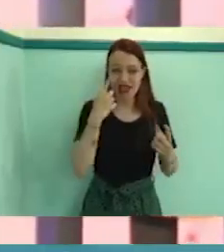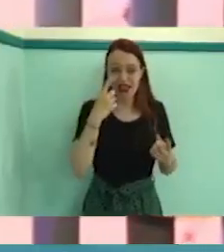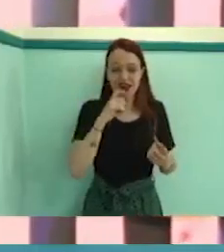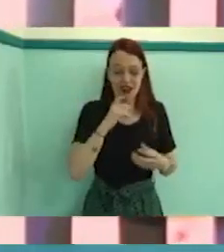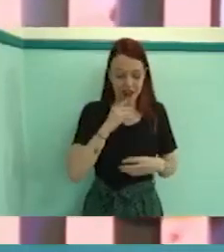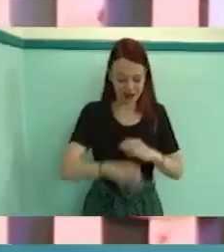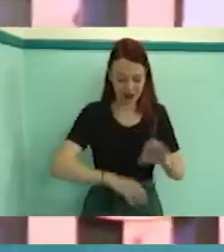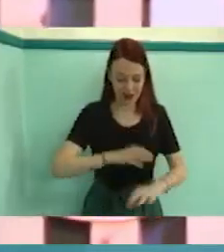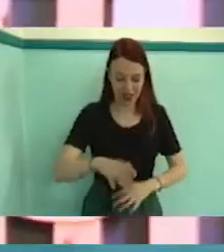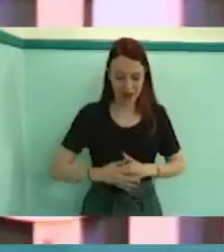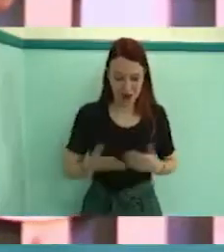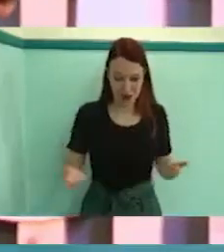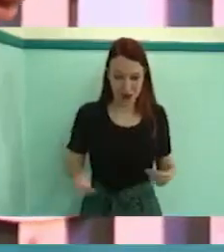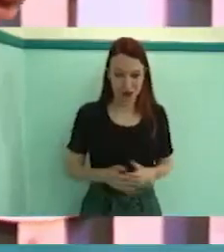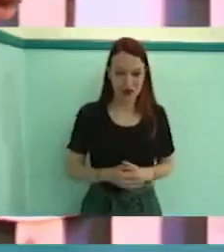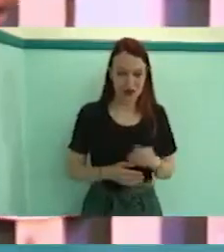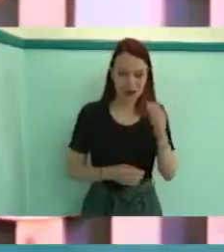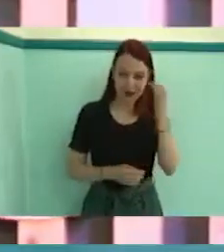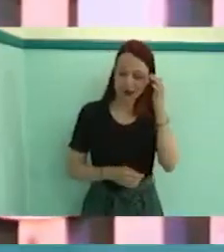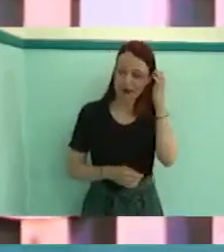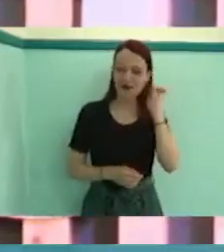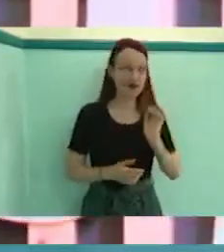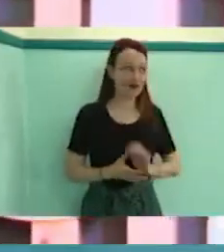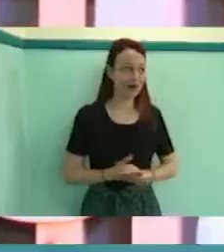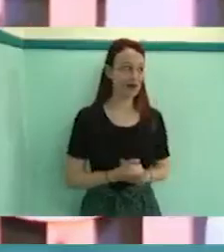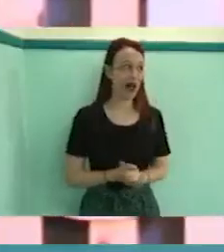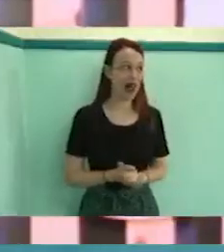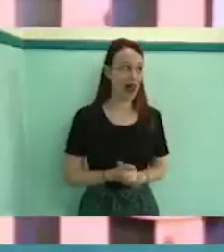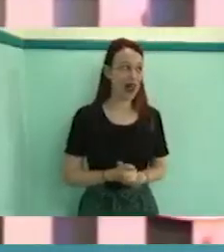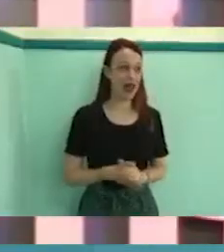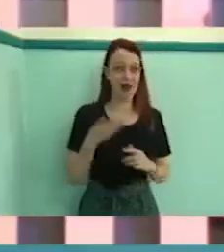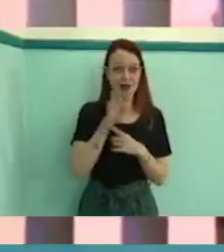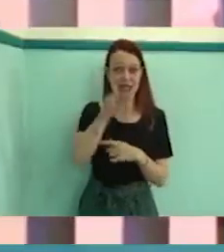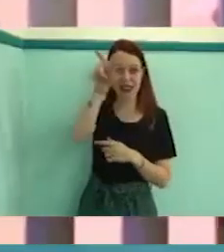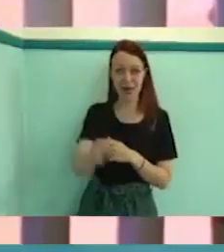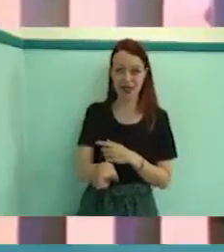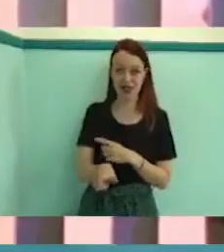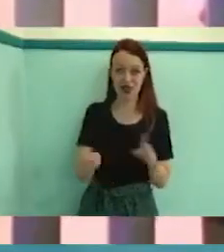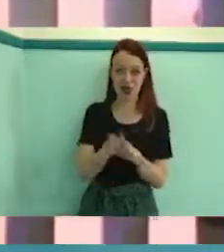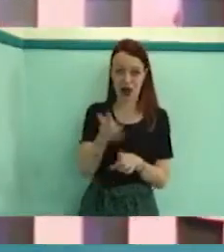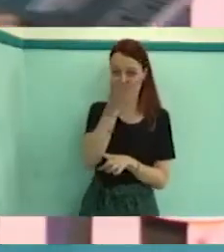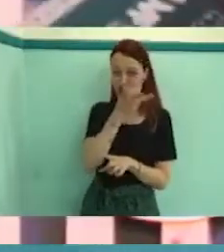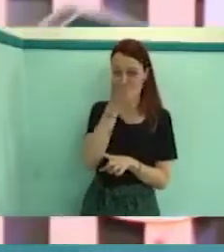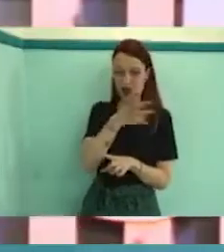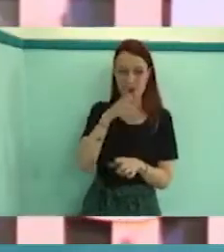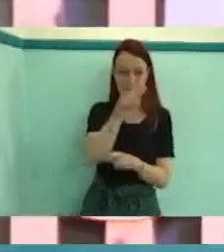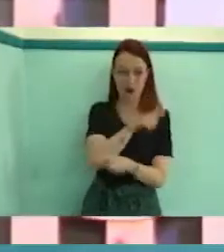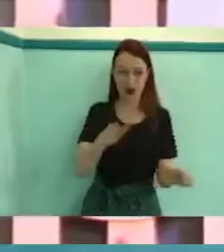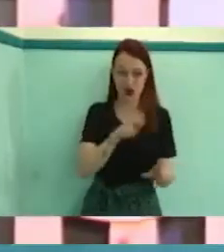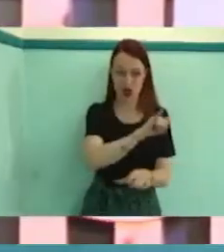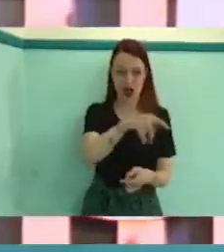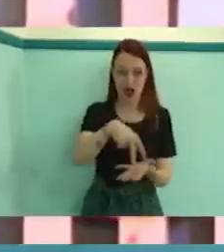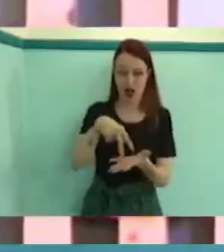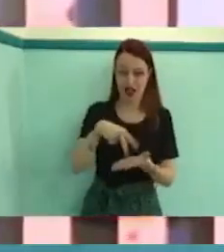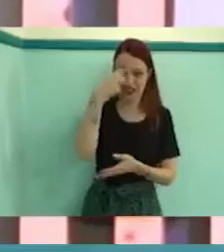viene Bueno pues presentar a esta persona yo creo que sobra porque creo que todos los que están en la sala la